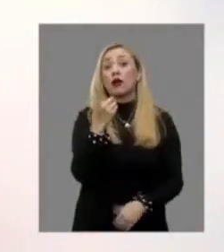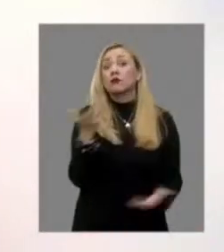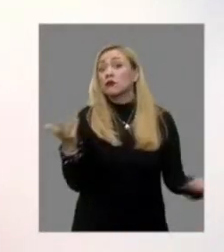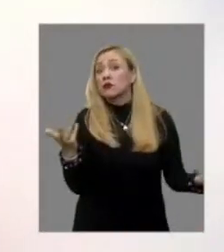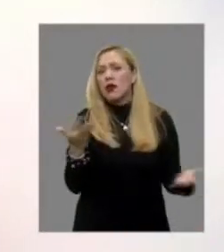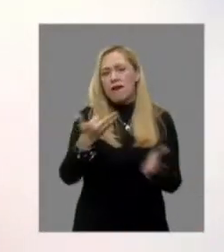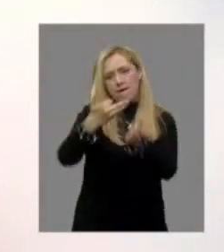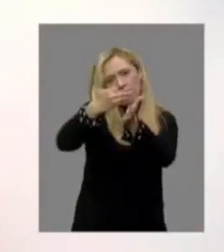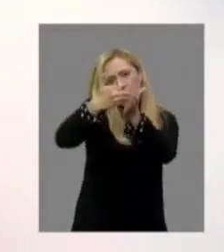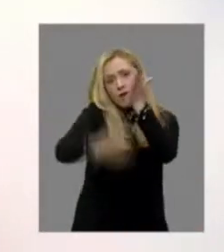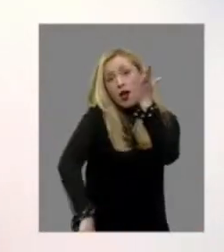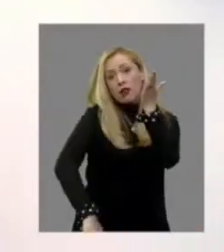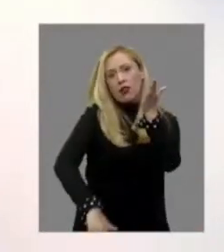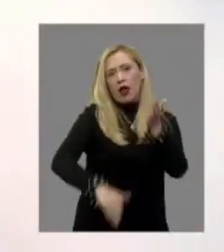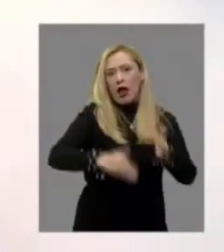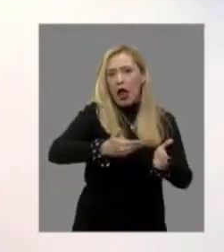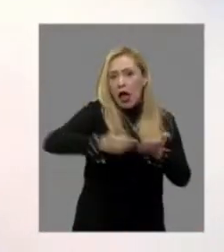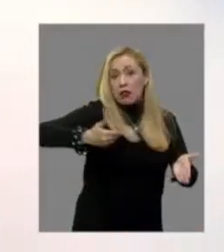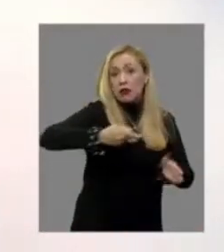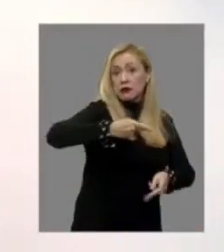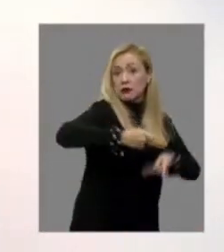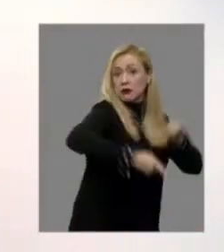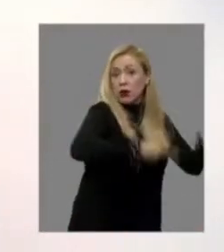a la falta de consulta